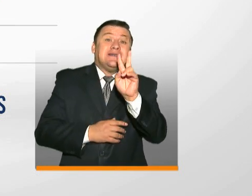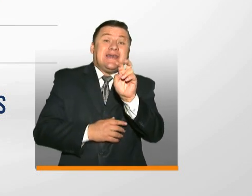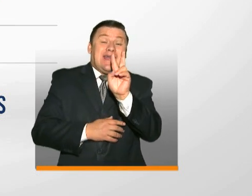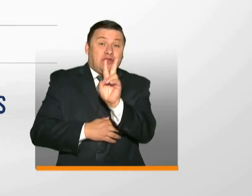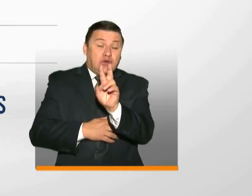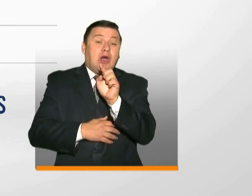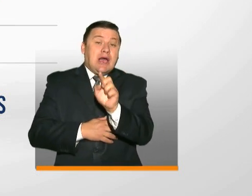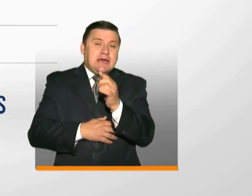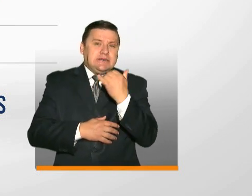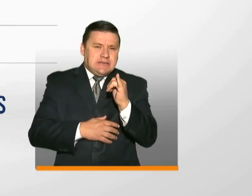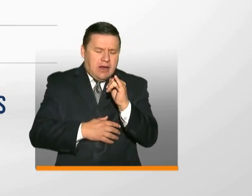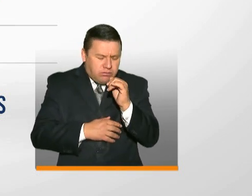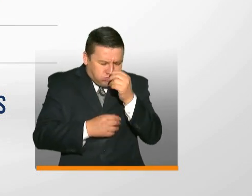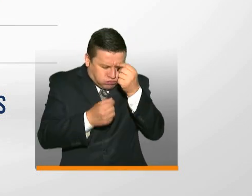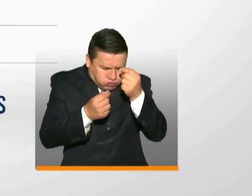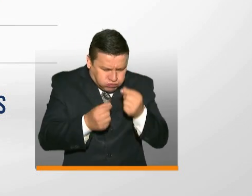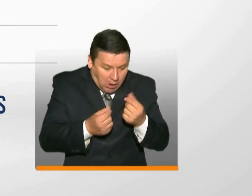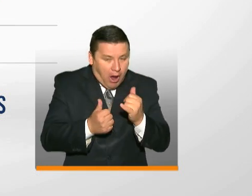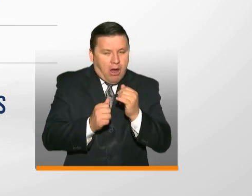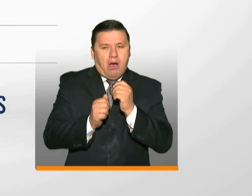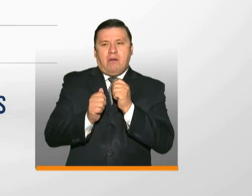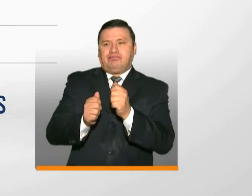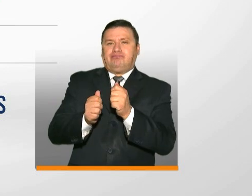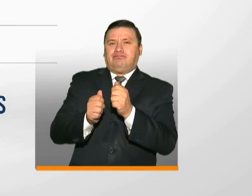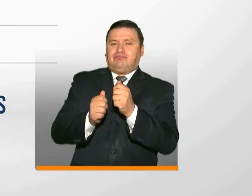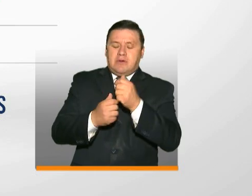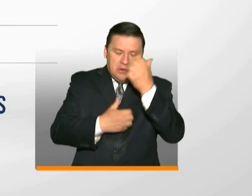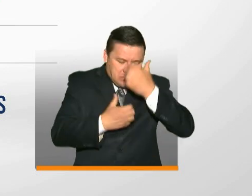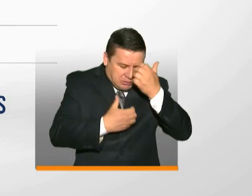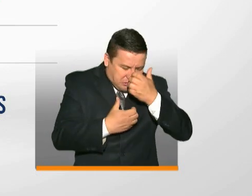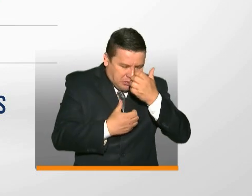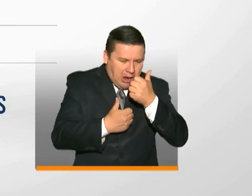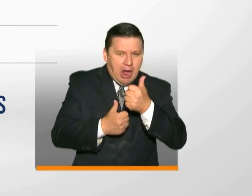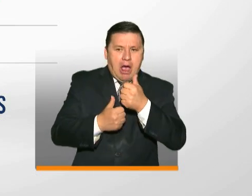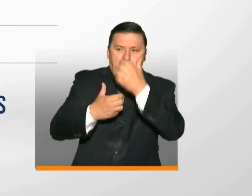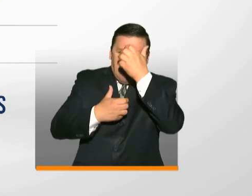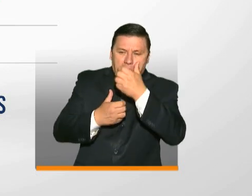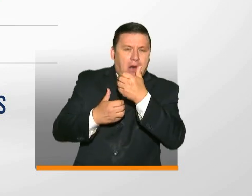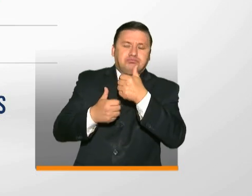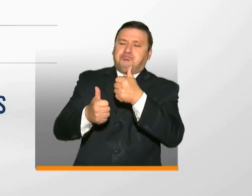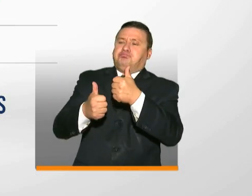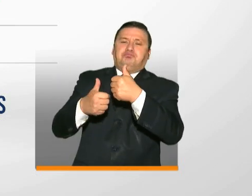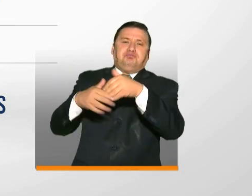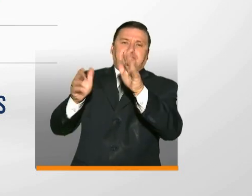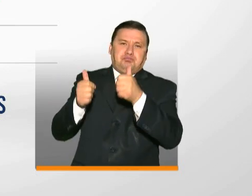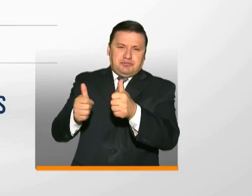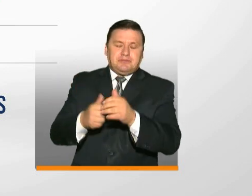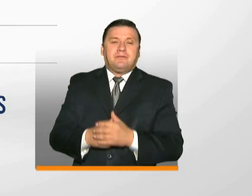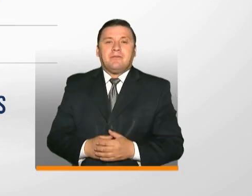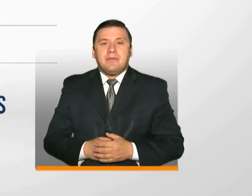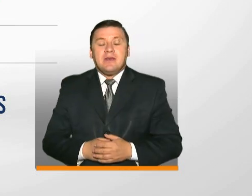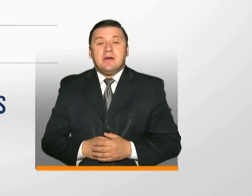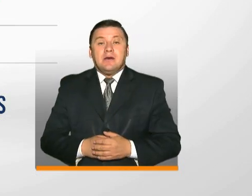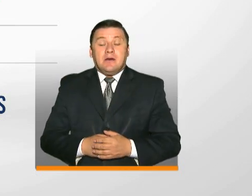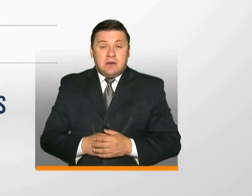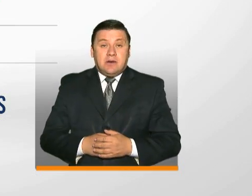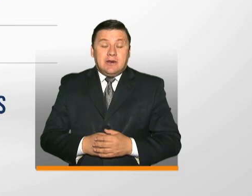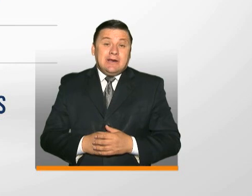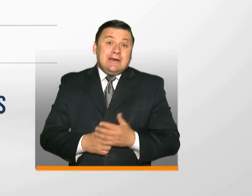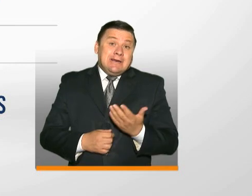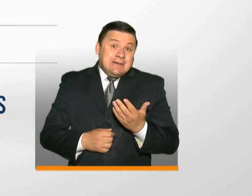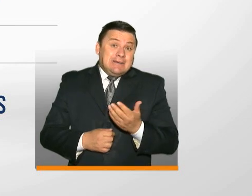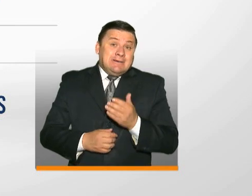339.472 han sido descartadas, es decir, han marcado negativo cuando se adelanta la prueba. Tenemos